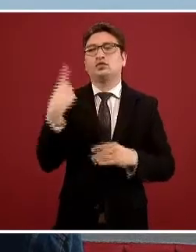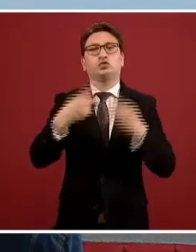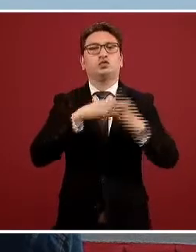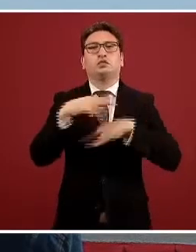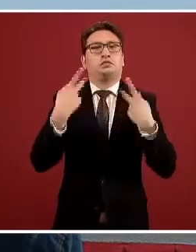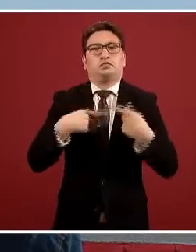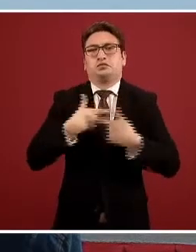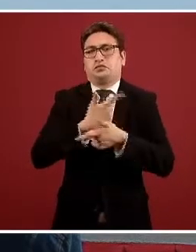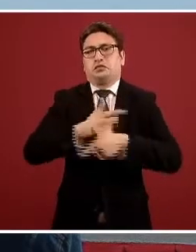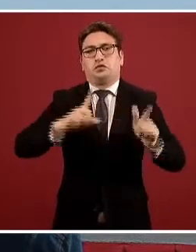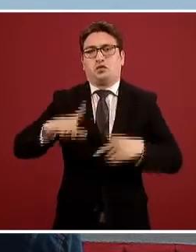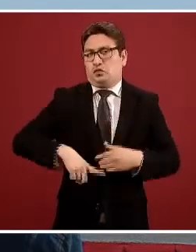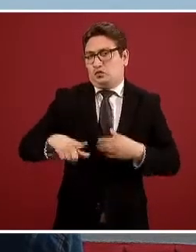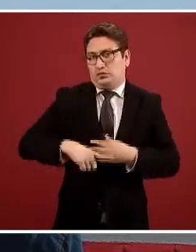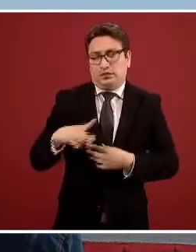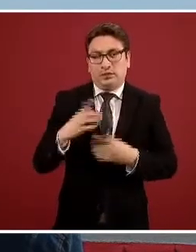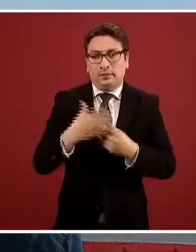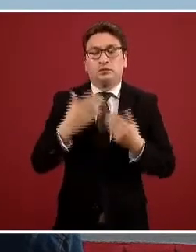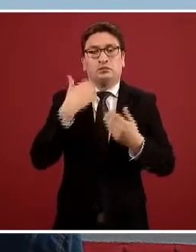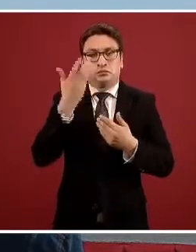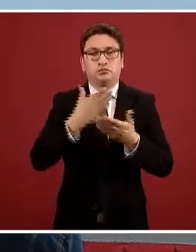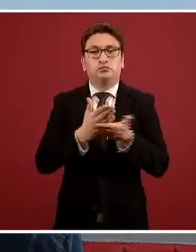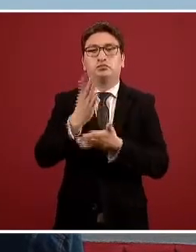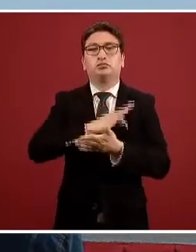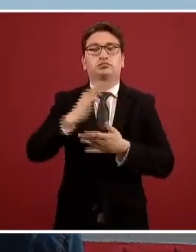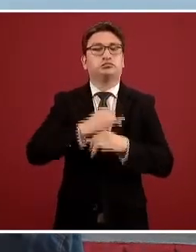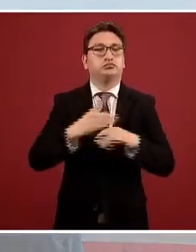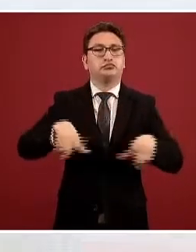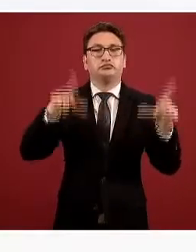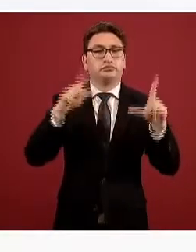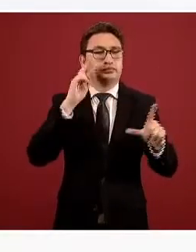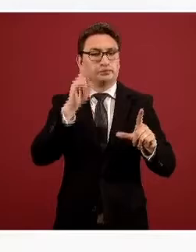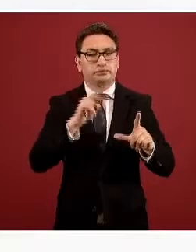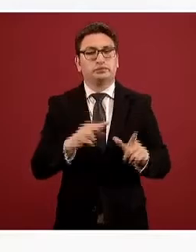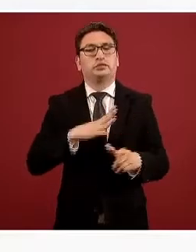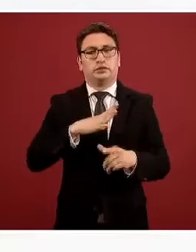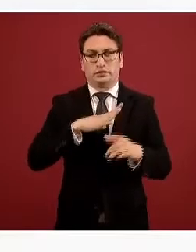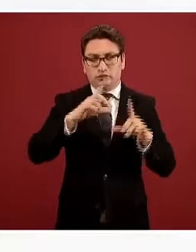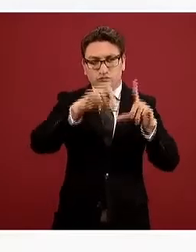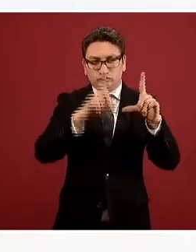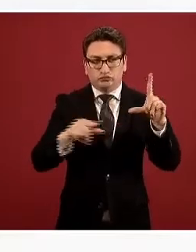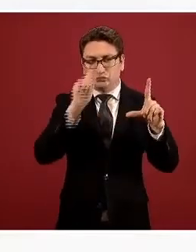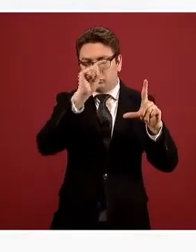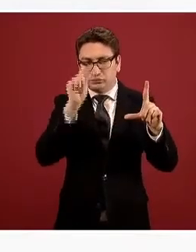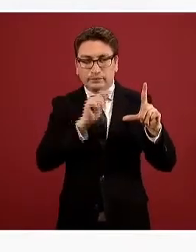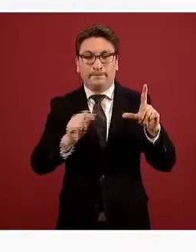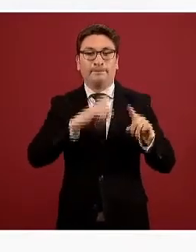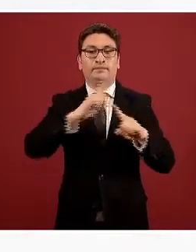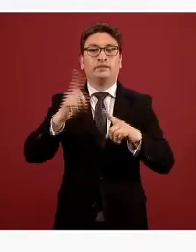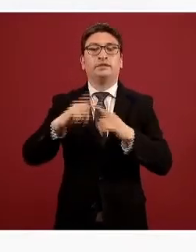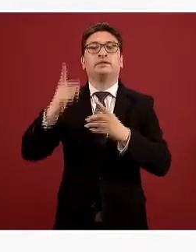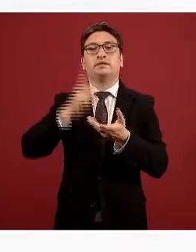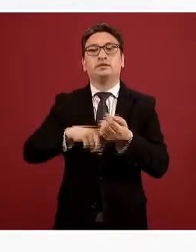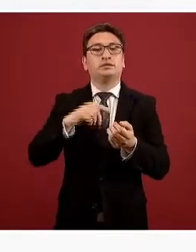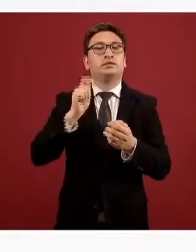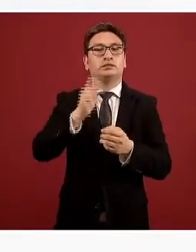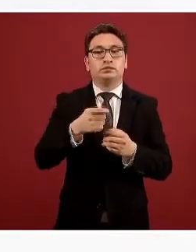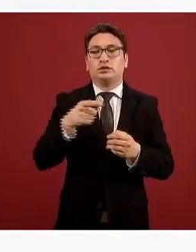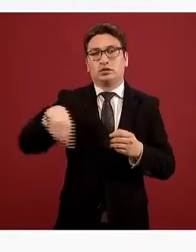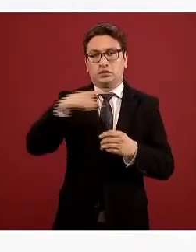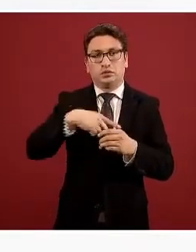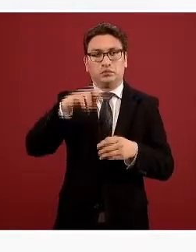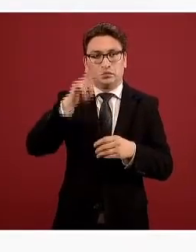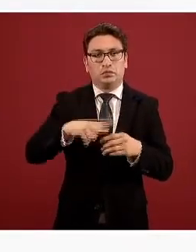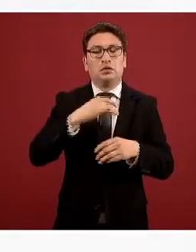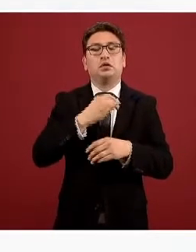puede hacer uso de este mapa, acceder a él y encontrar las bondades de su visualización. En el mapa en tiempo real, que se puede consultar